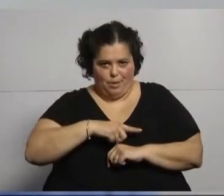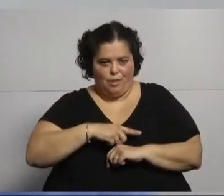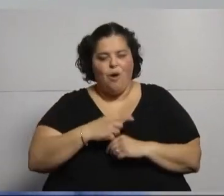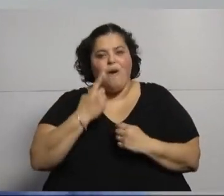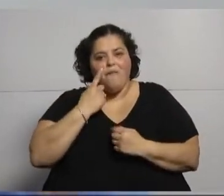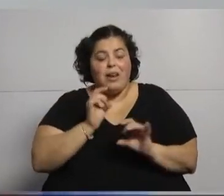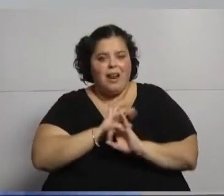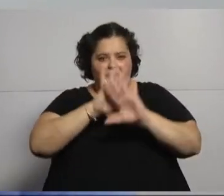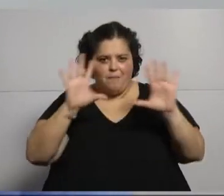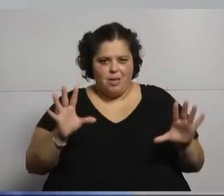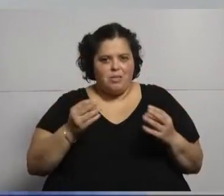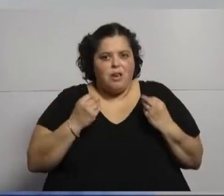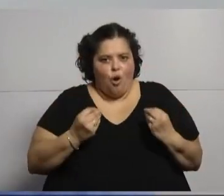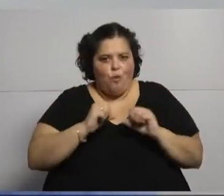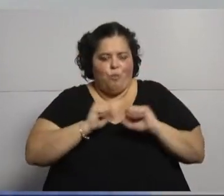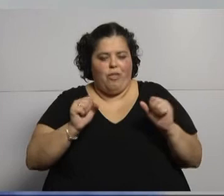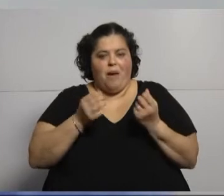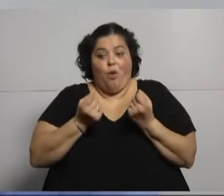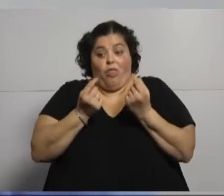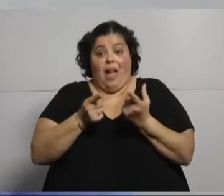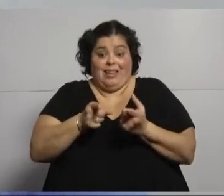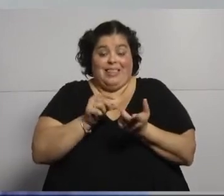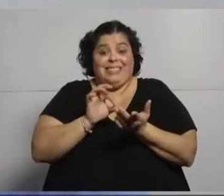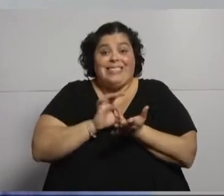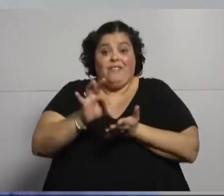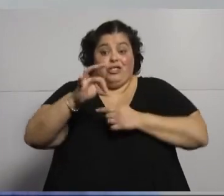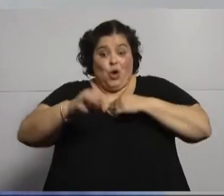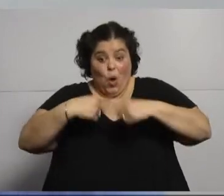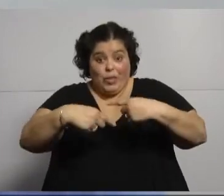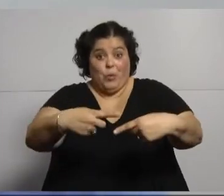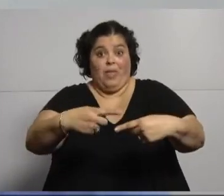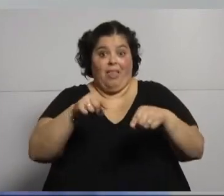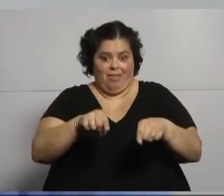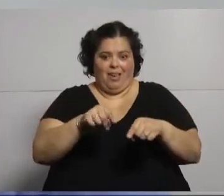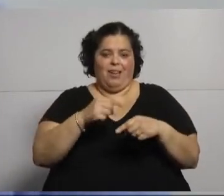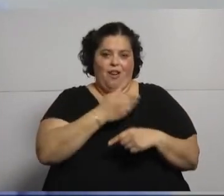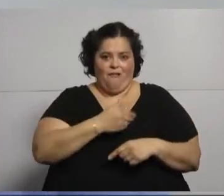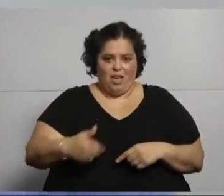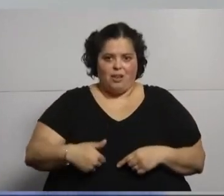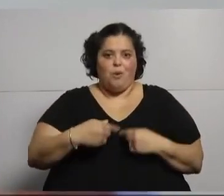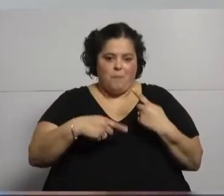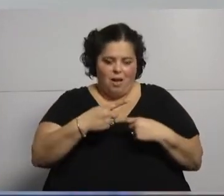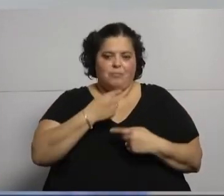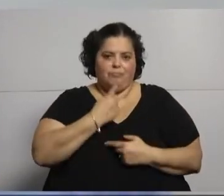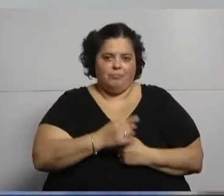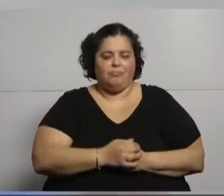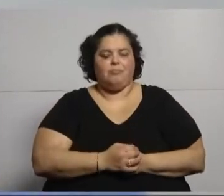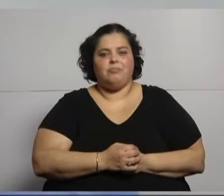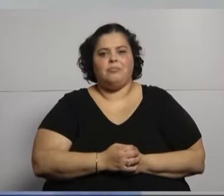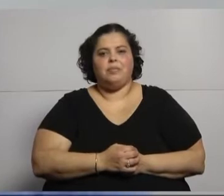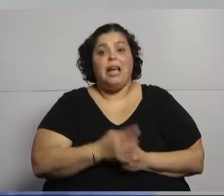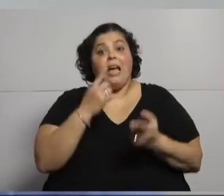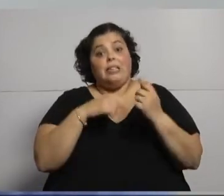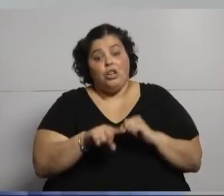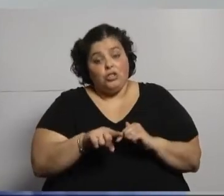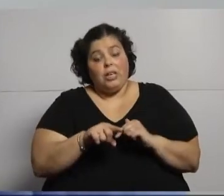y eso cómo lo podíamos empezar a poner al servicio de esa continuidad del gobierno que tanto se necesitaba. En ese, ya contando